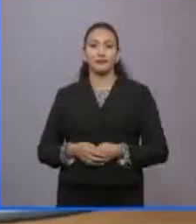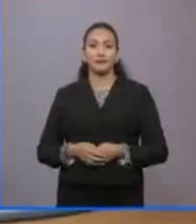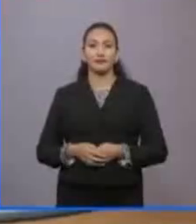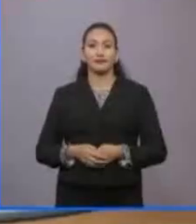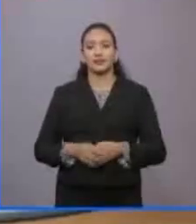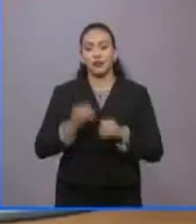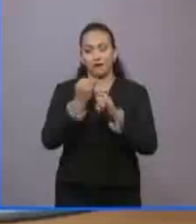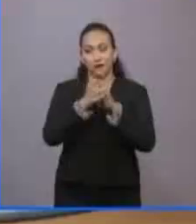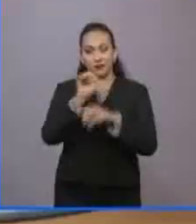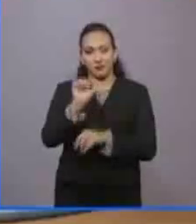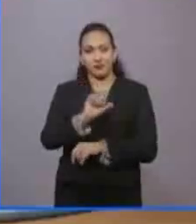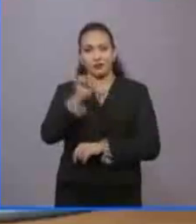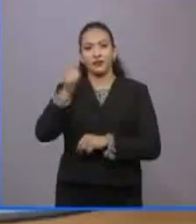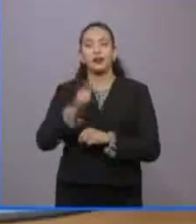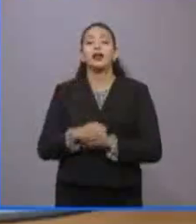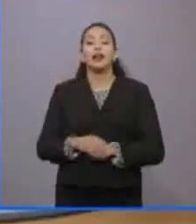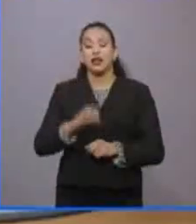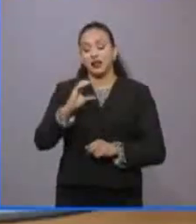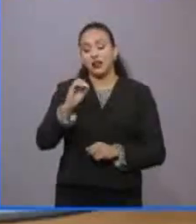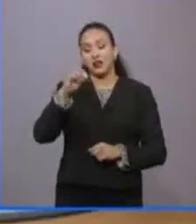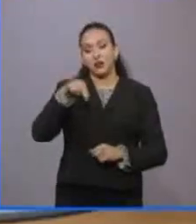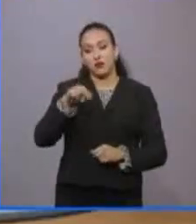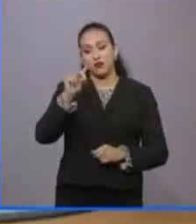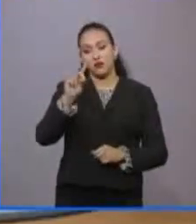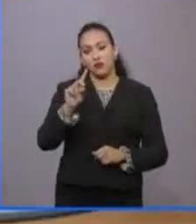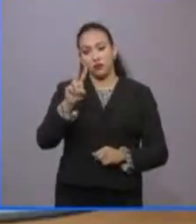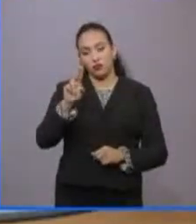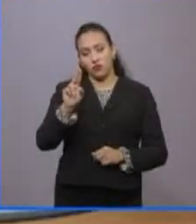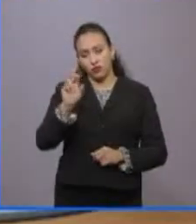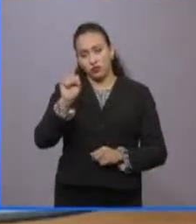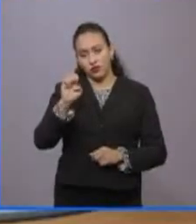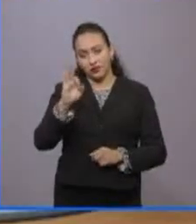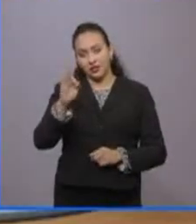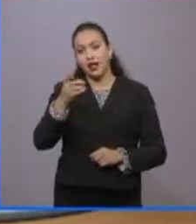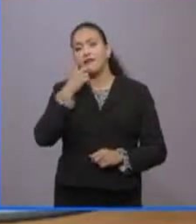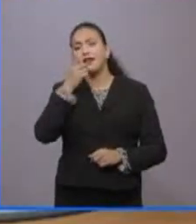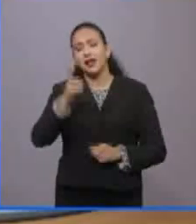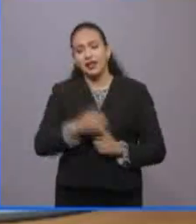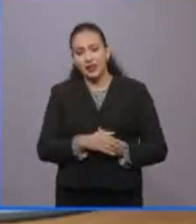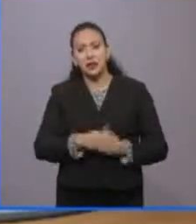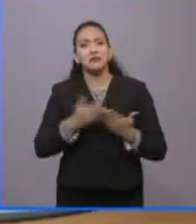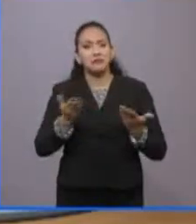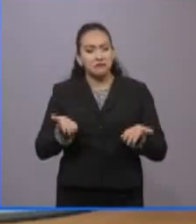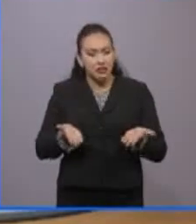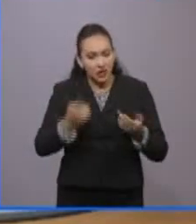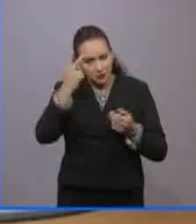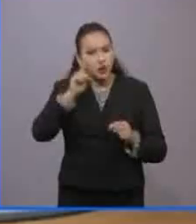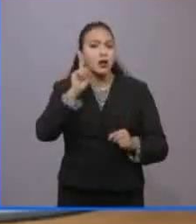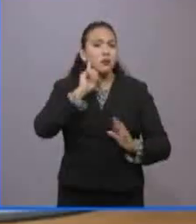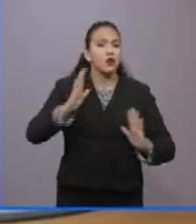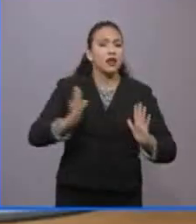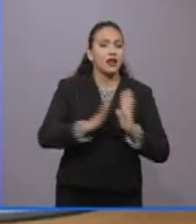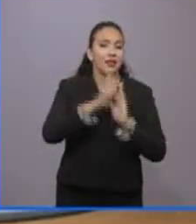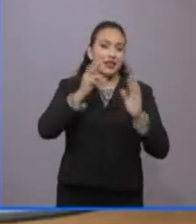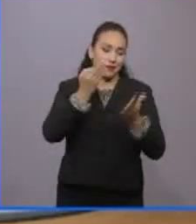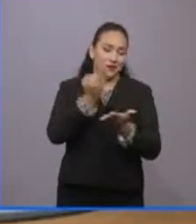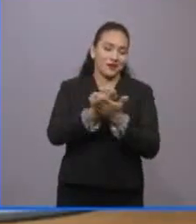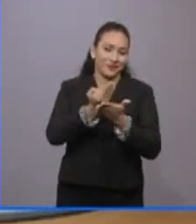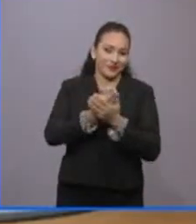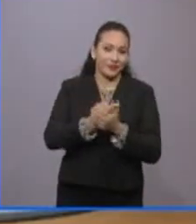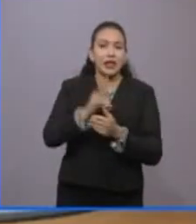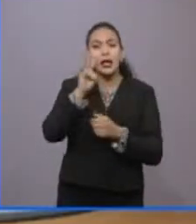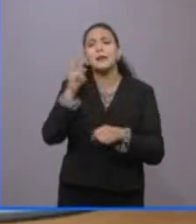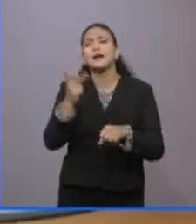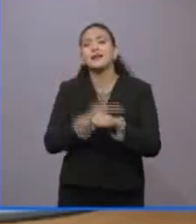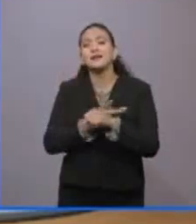En otra información, la Conducef lanzó una herramienta para fortalecer la participación de las mujeres en el sistema financiero. Rosy